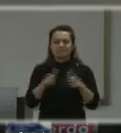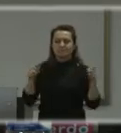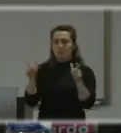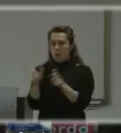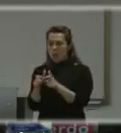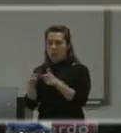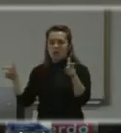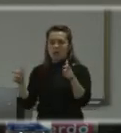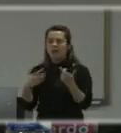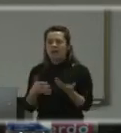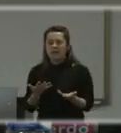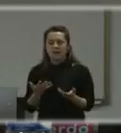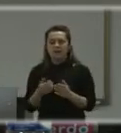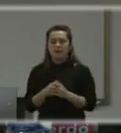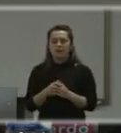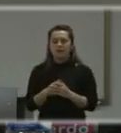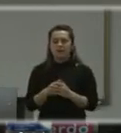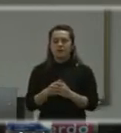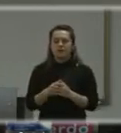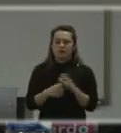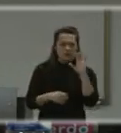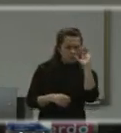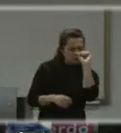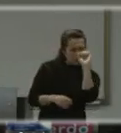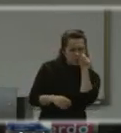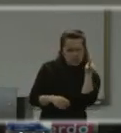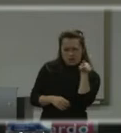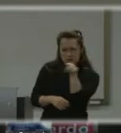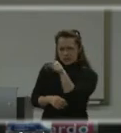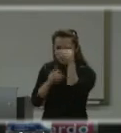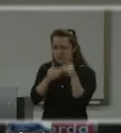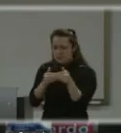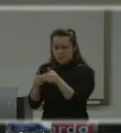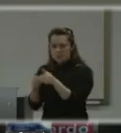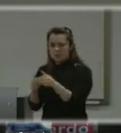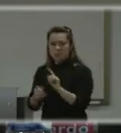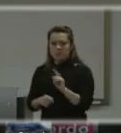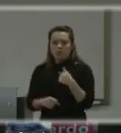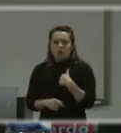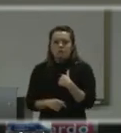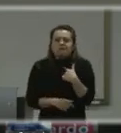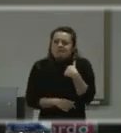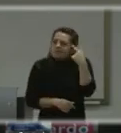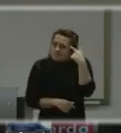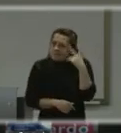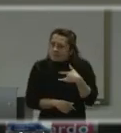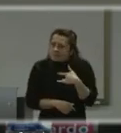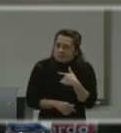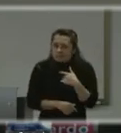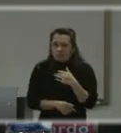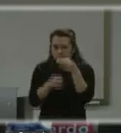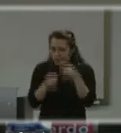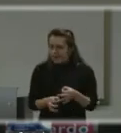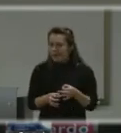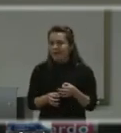la discapacidad identificada, lo que pues era una intuición, pero